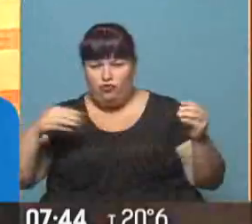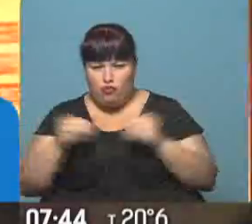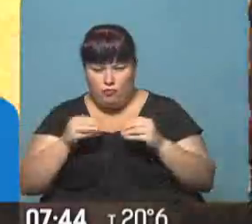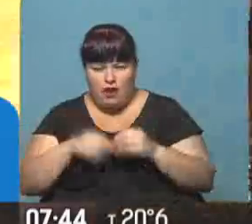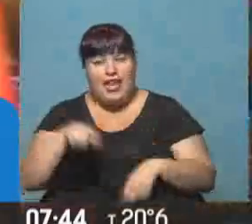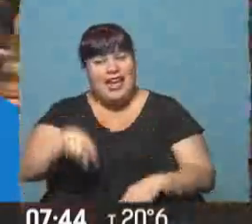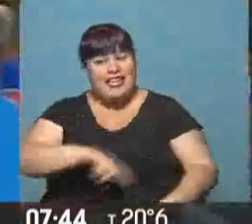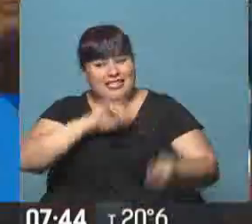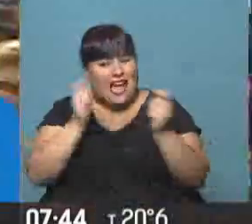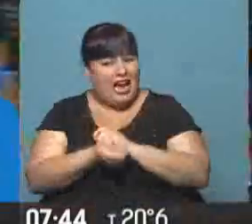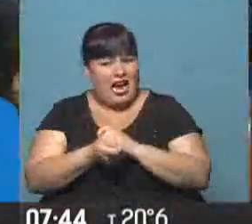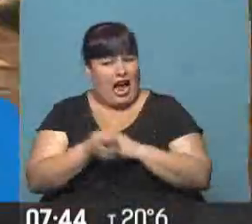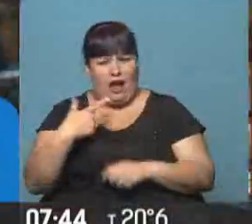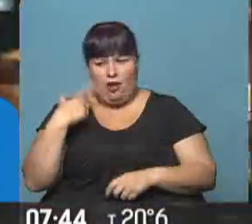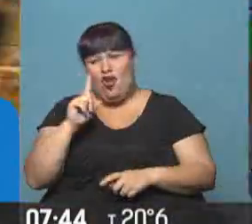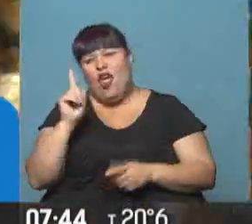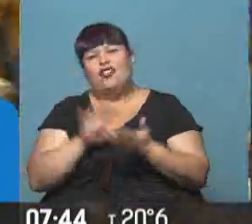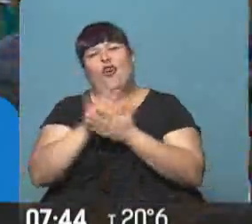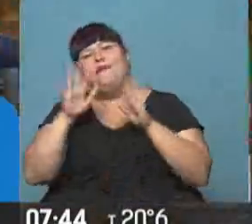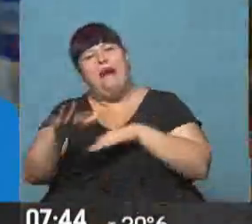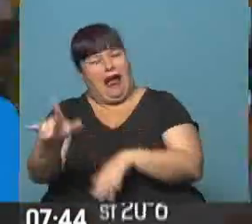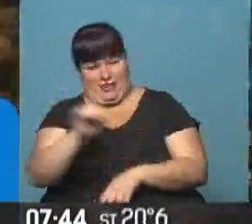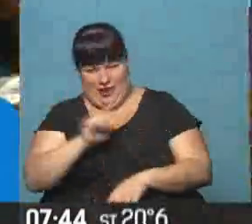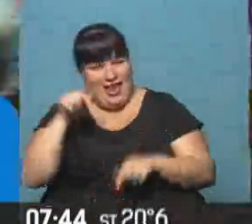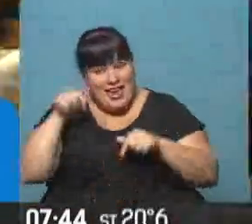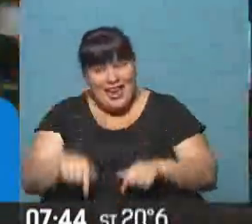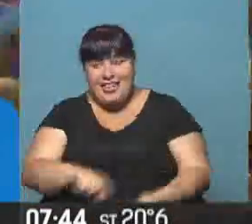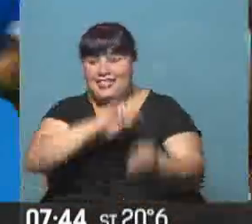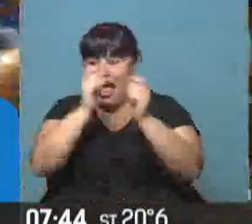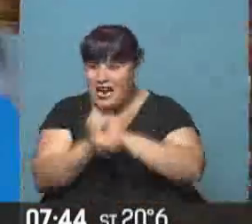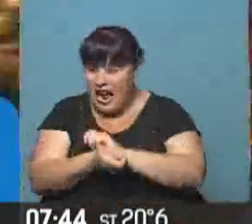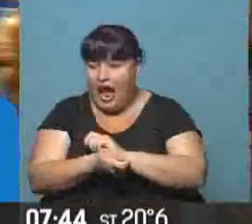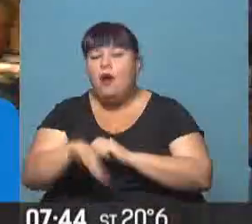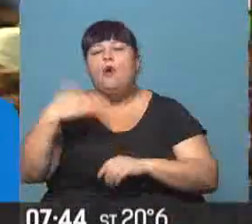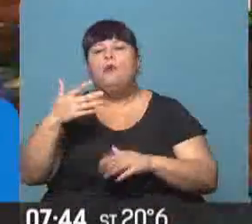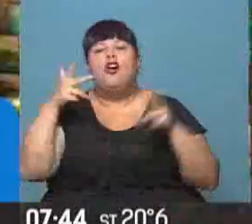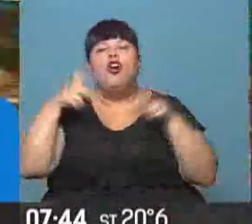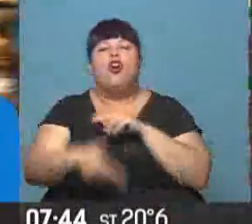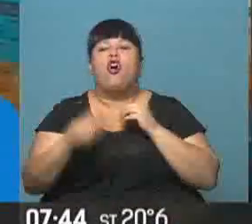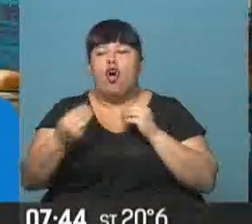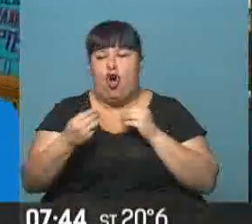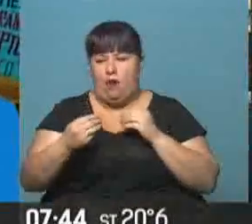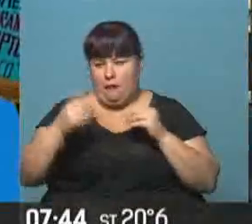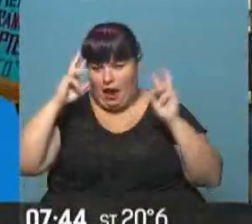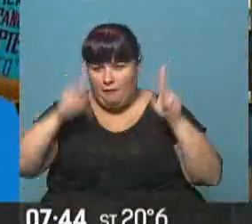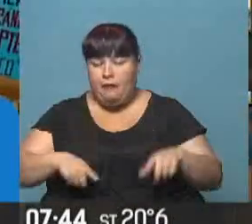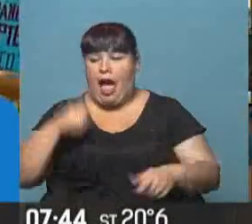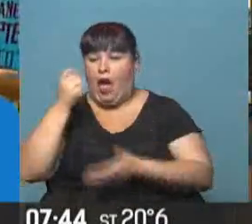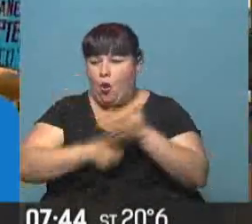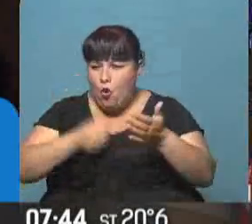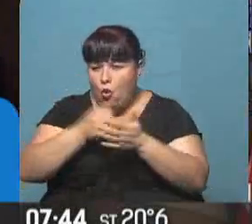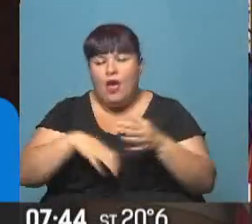Esta reforma no la vamos a parar con una marcha. Esta reforma la vamos a parar con un plan de lucha.